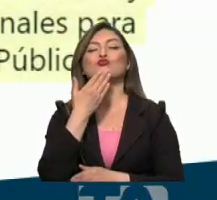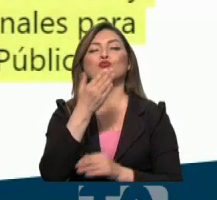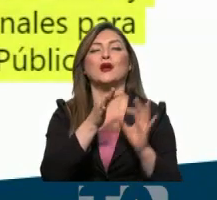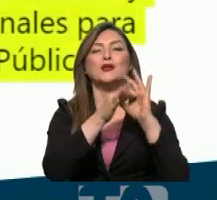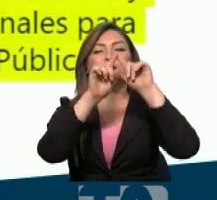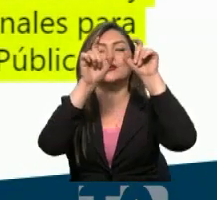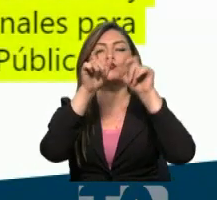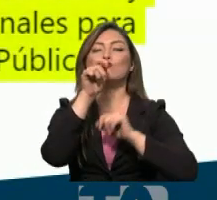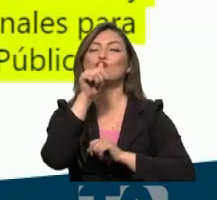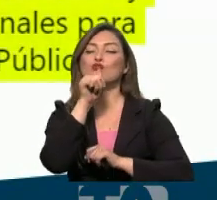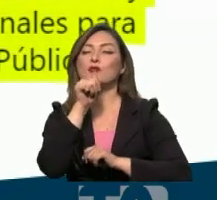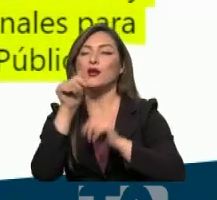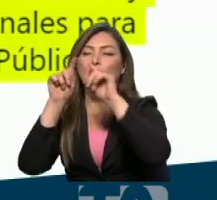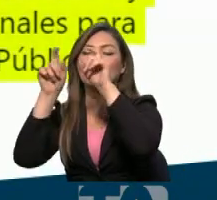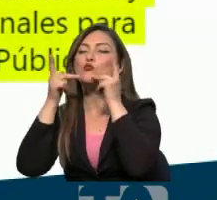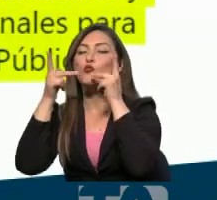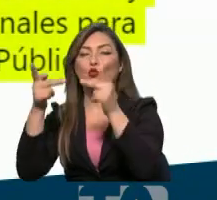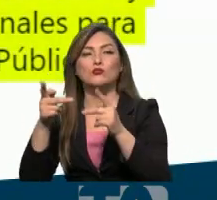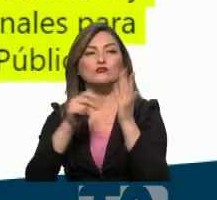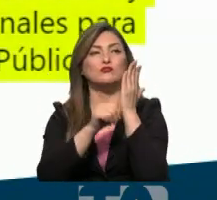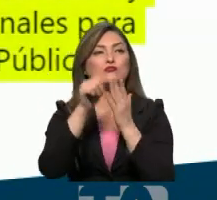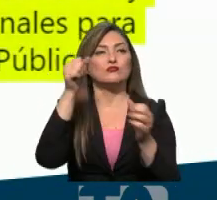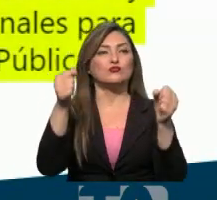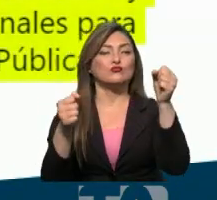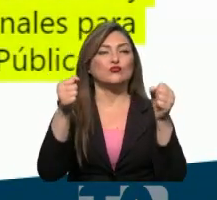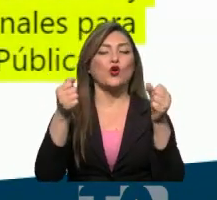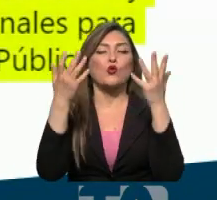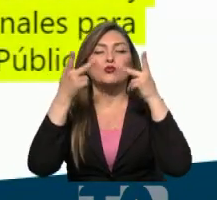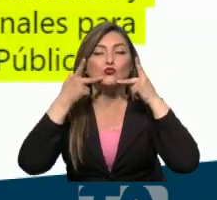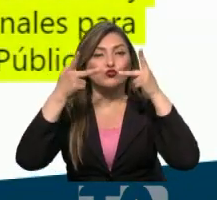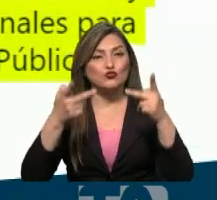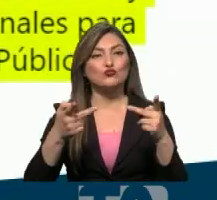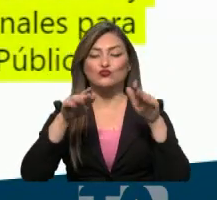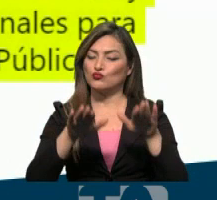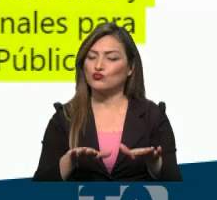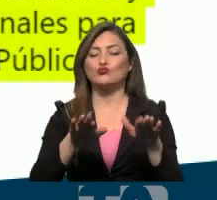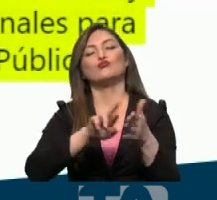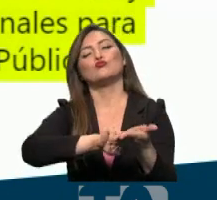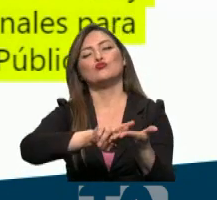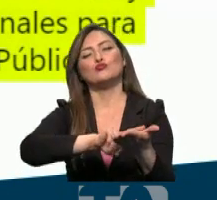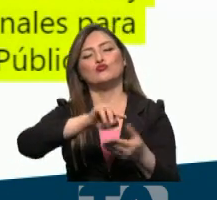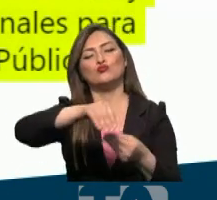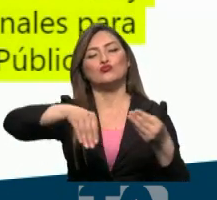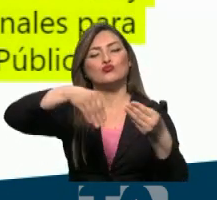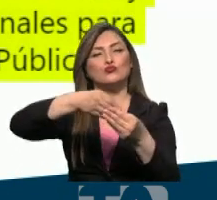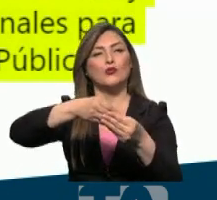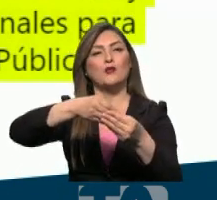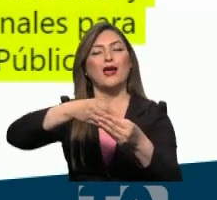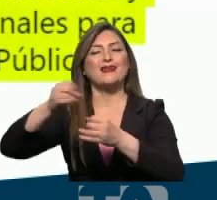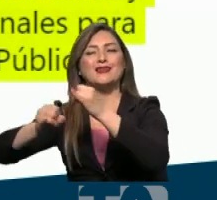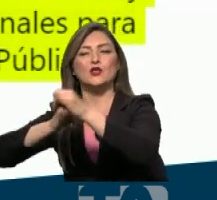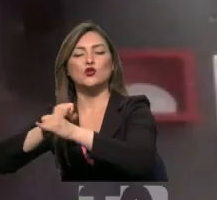alianza público-privada y que actualmente, junto con el Ministerio de Transporte y Obras Públicas, se mantienen en reuniones con inversionistas locales